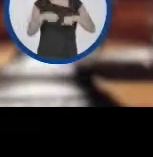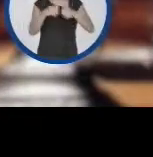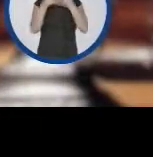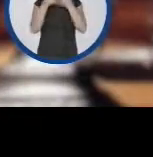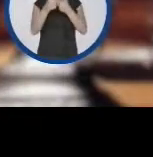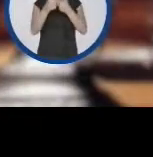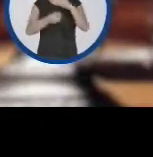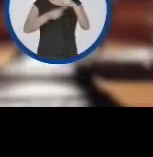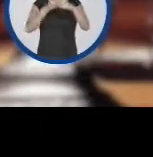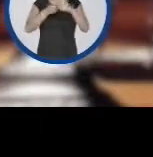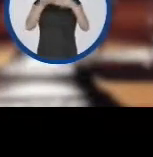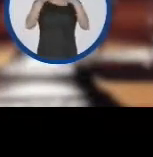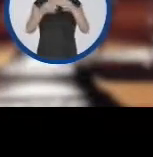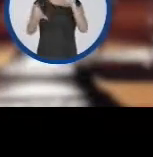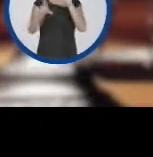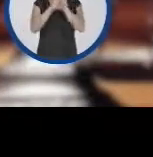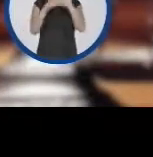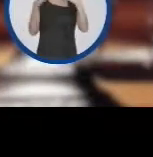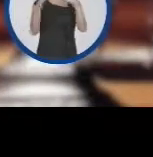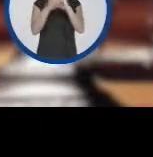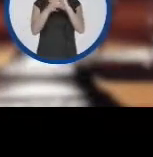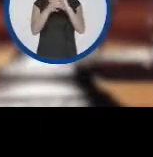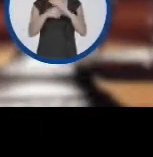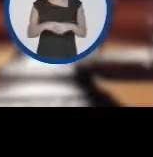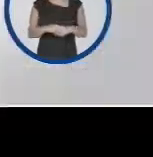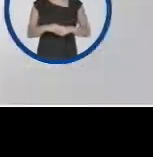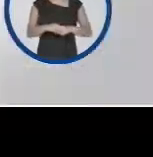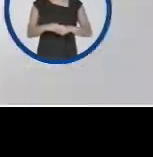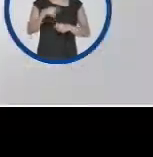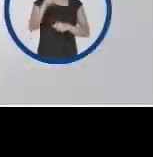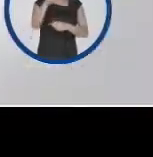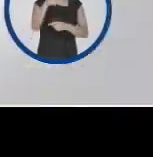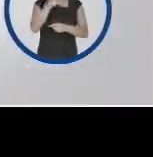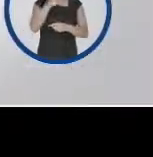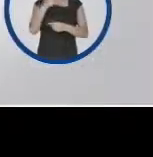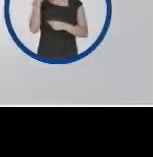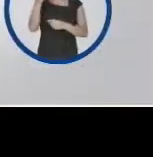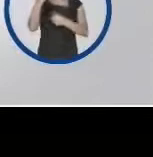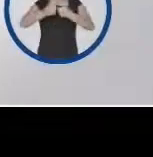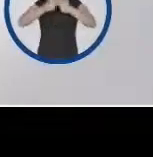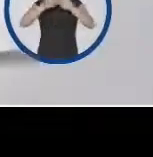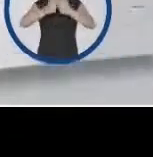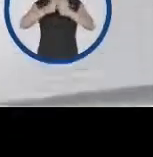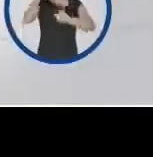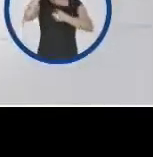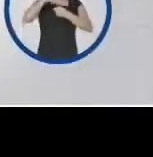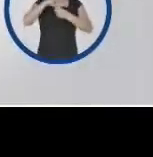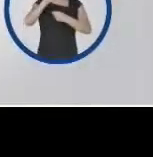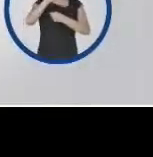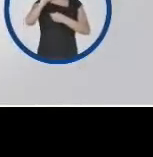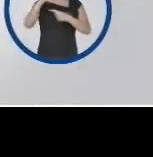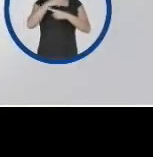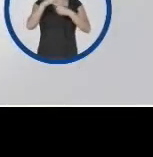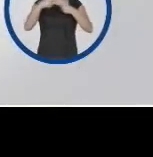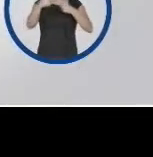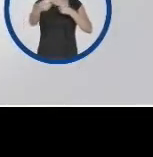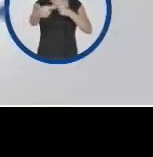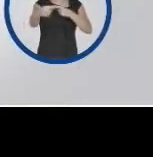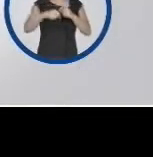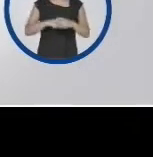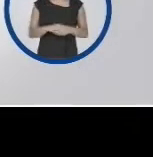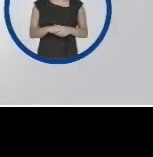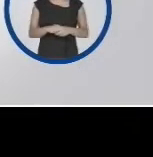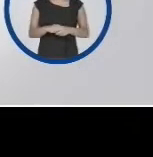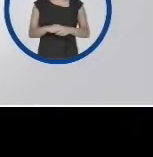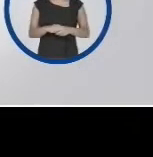cuentas, cumpliendo con la ley, con Ñeque. Si Sergio Figueroa es tu voz, vota por él este